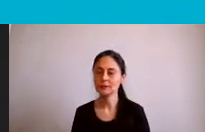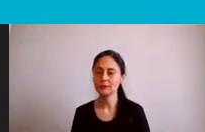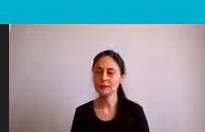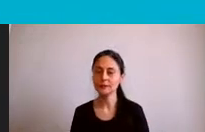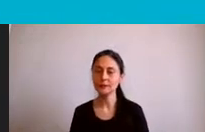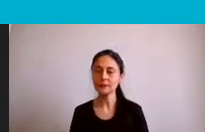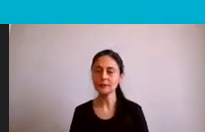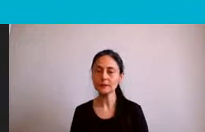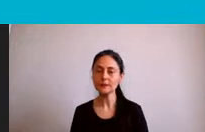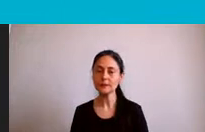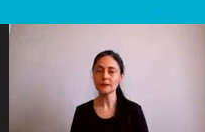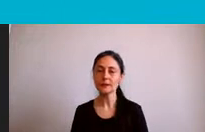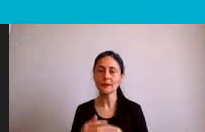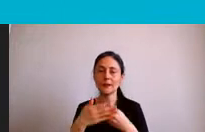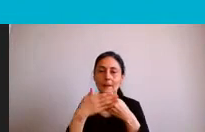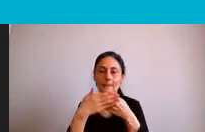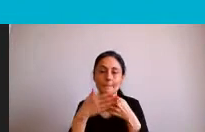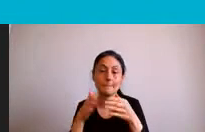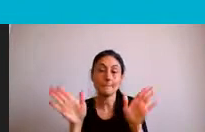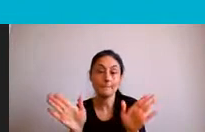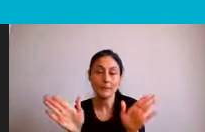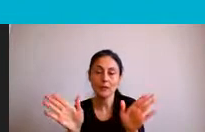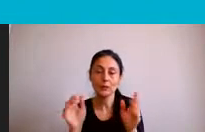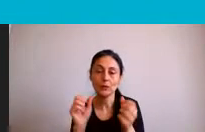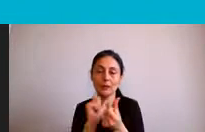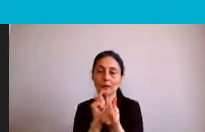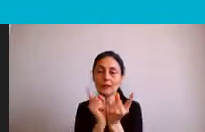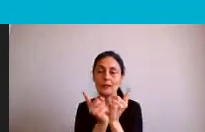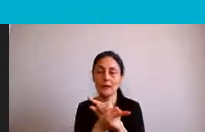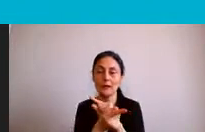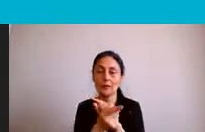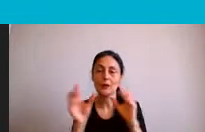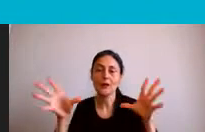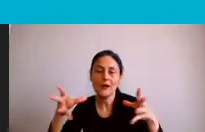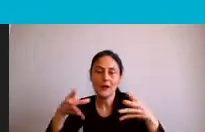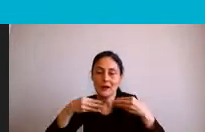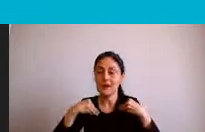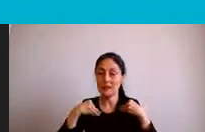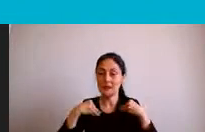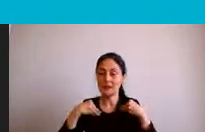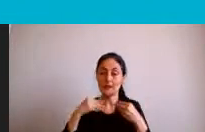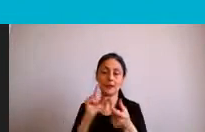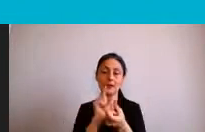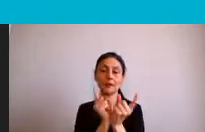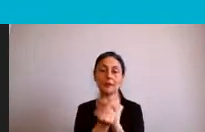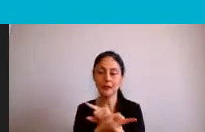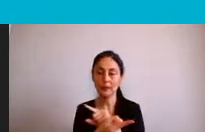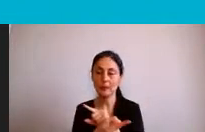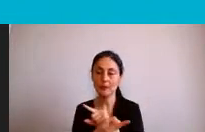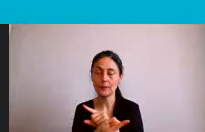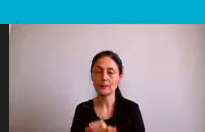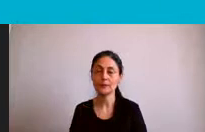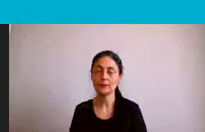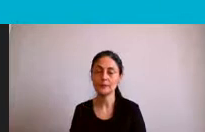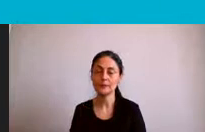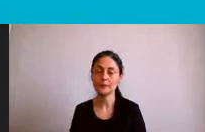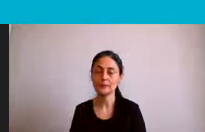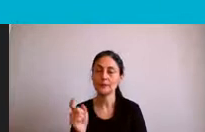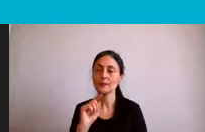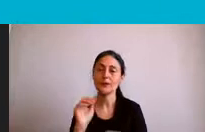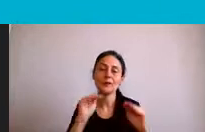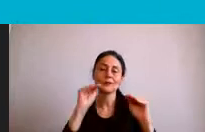la apertura al cambio, la posibilidad de aceptar estos cambios, no es necesariamente proporcional a la edad de las